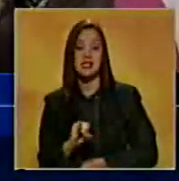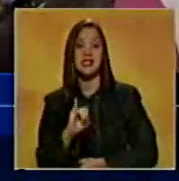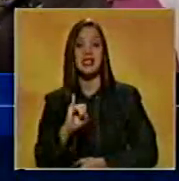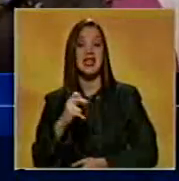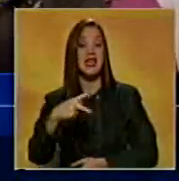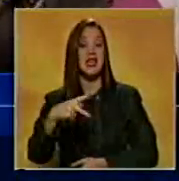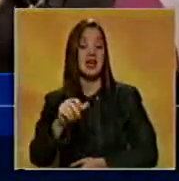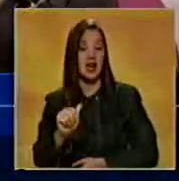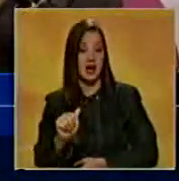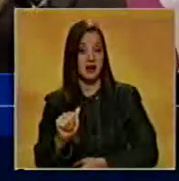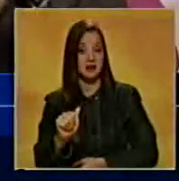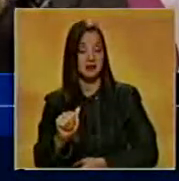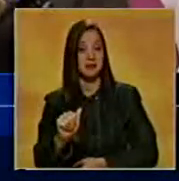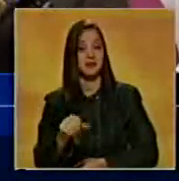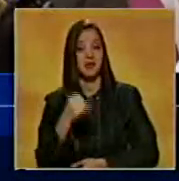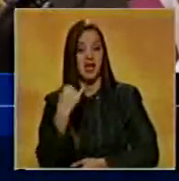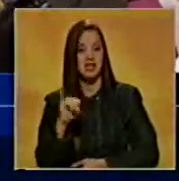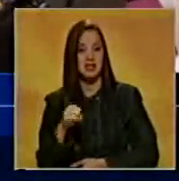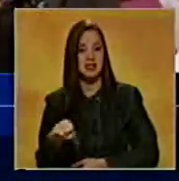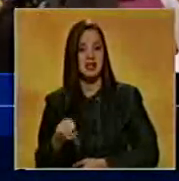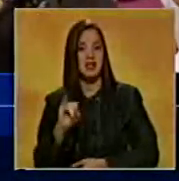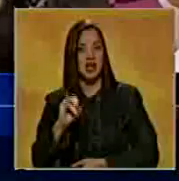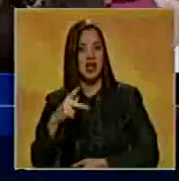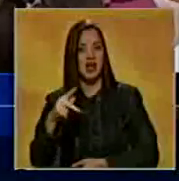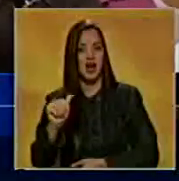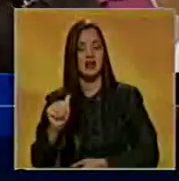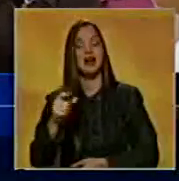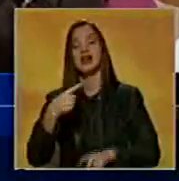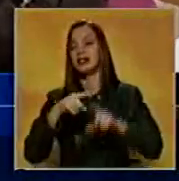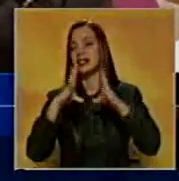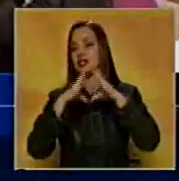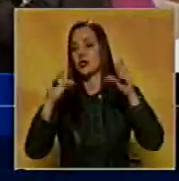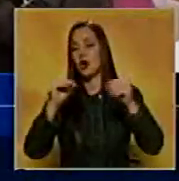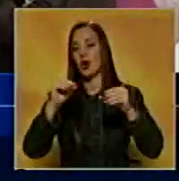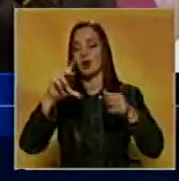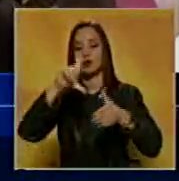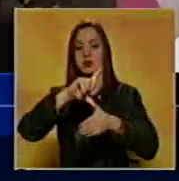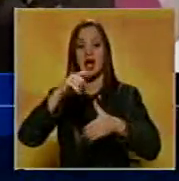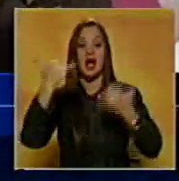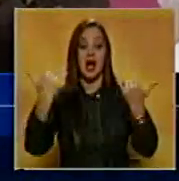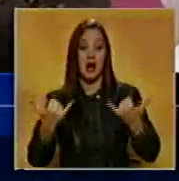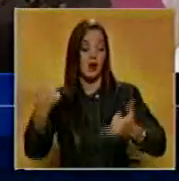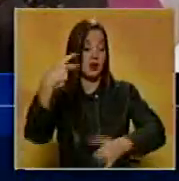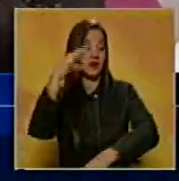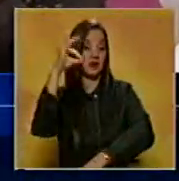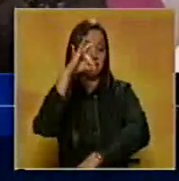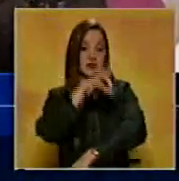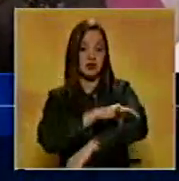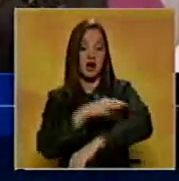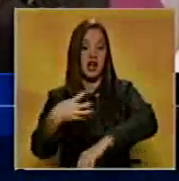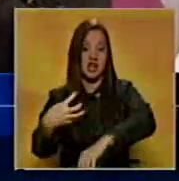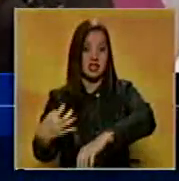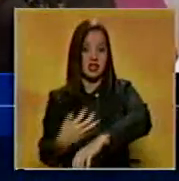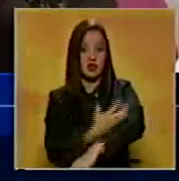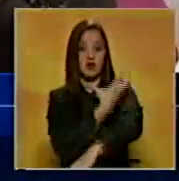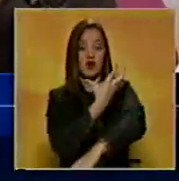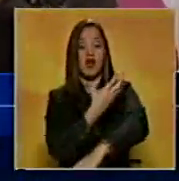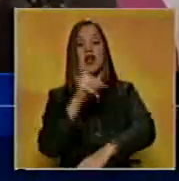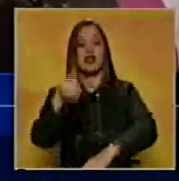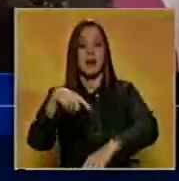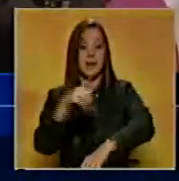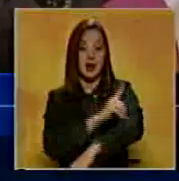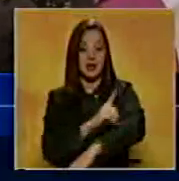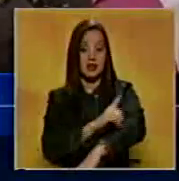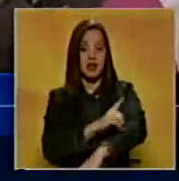en toda América Latina, ha llegado el Zika. Ahora el zancudo transmite el Zika, el chikungunya y el dengue.